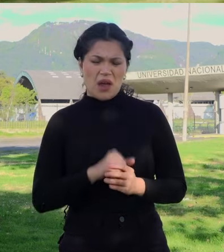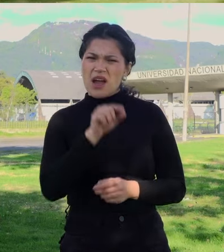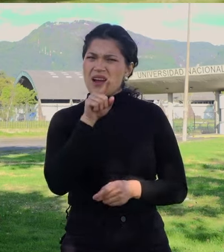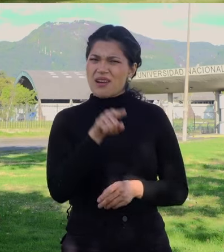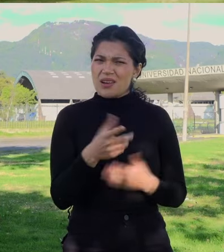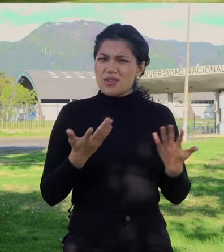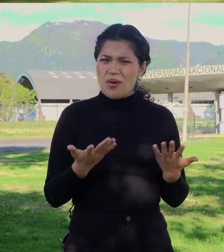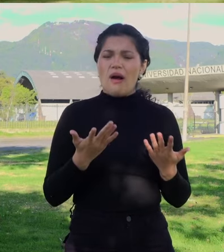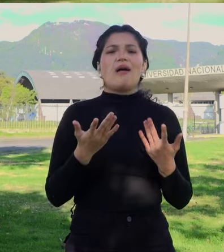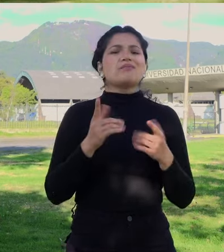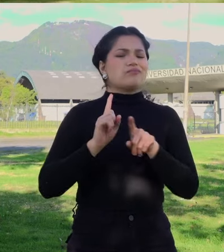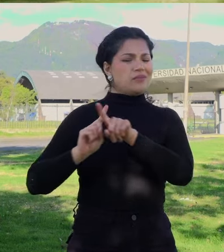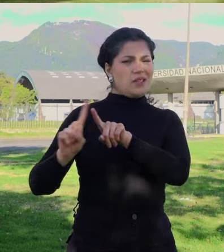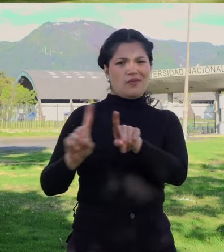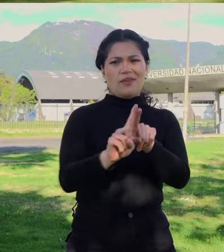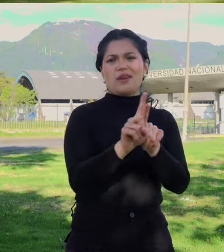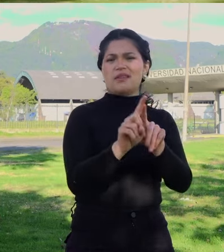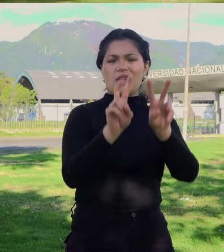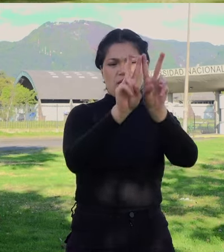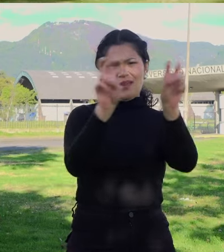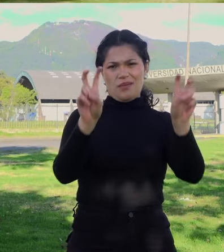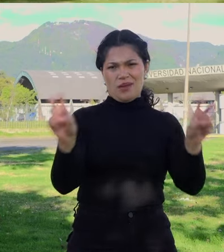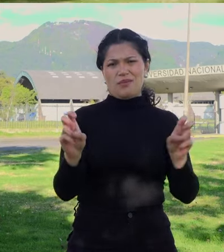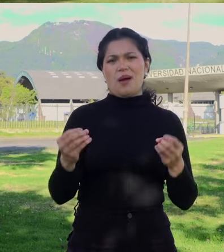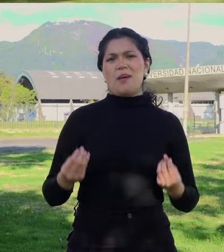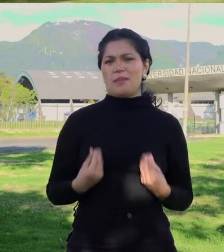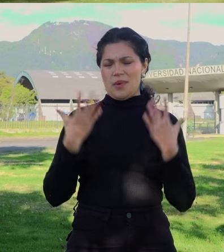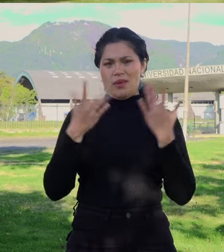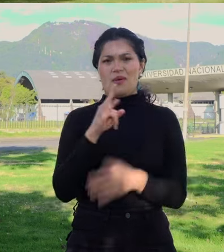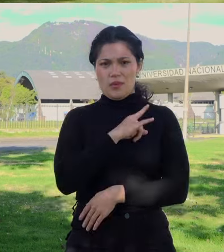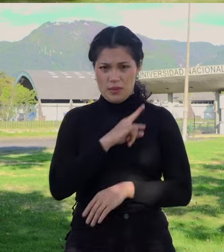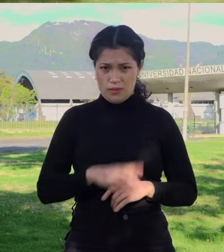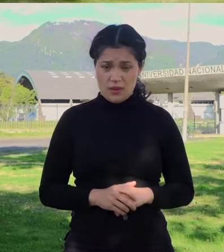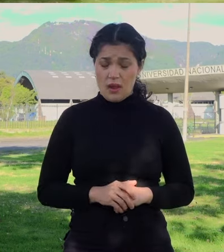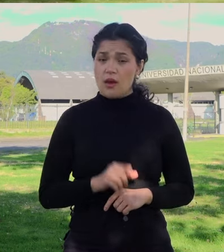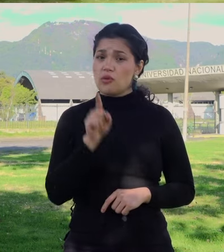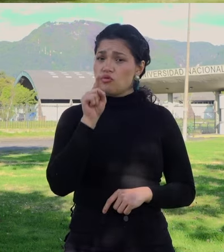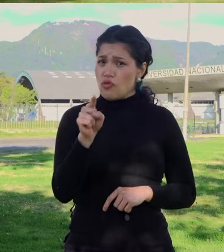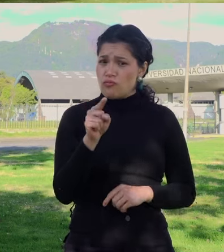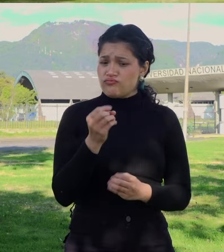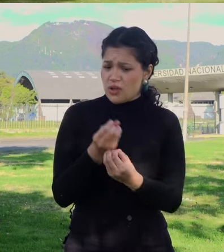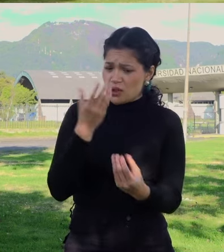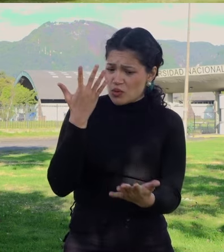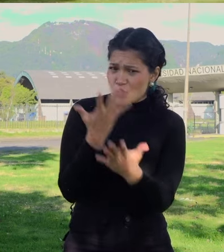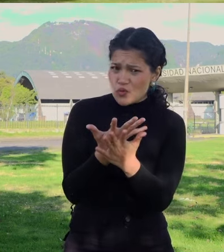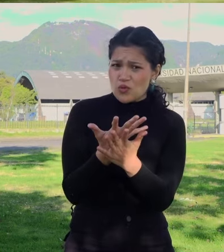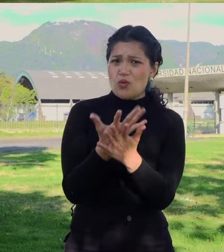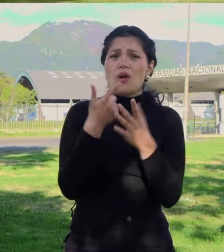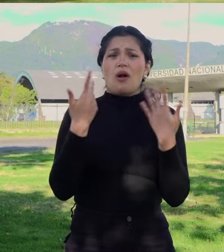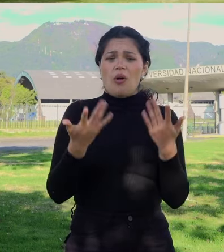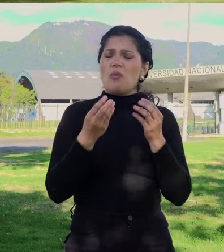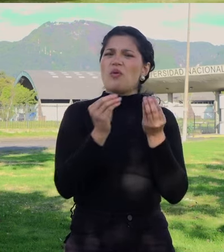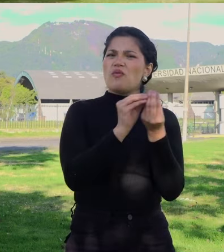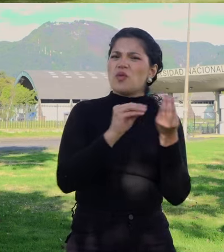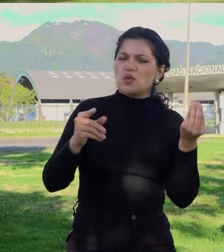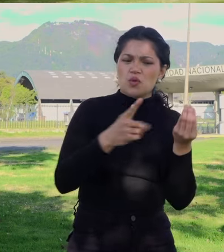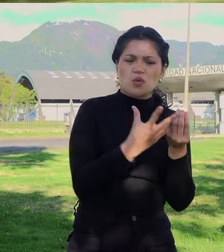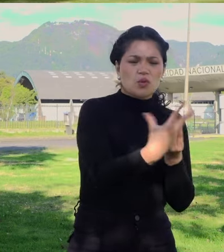toca diferentes aspectos de la vida universitaria. La composición, la estructura y las funciones de los